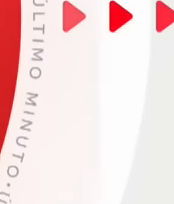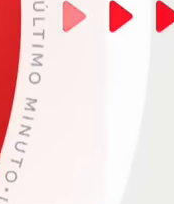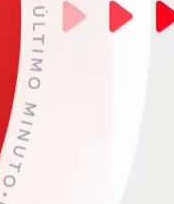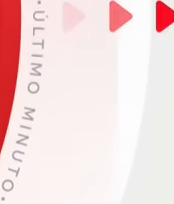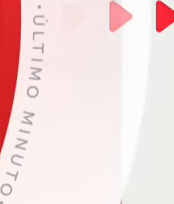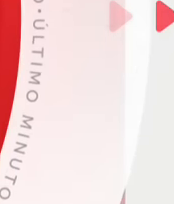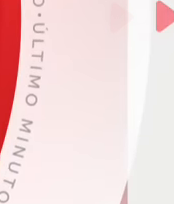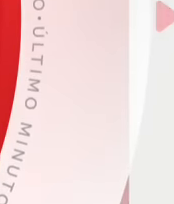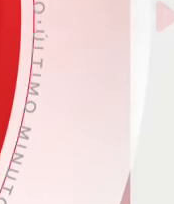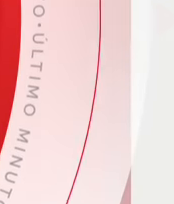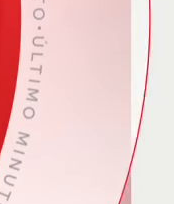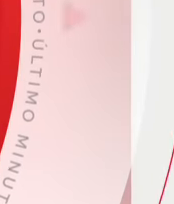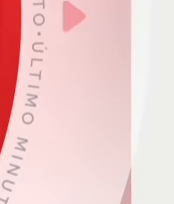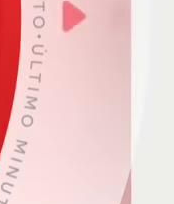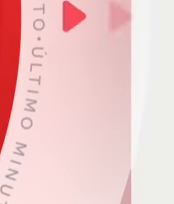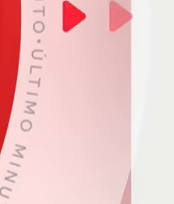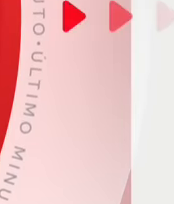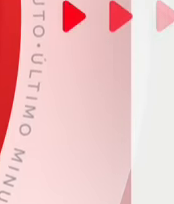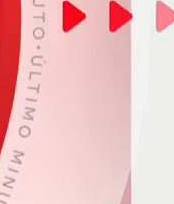Último minuto.